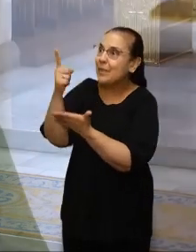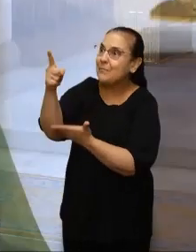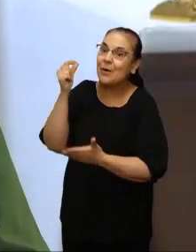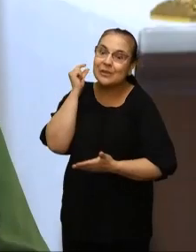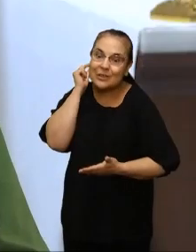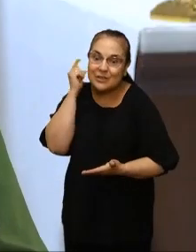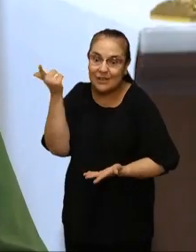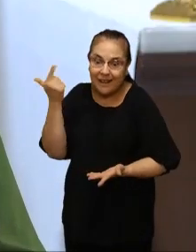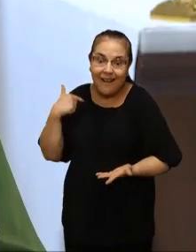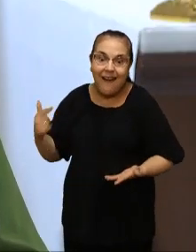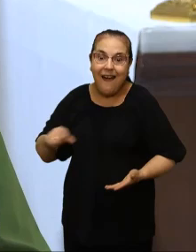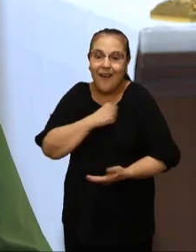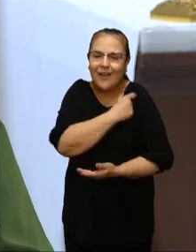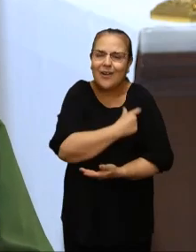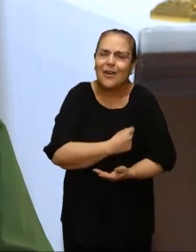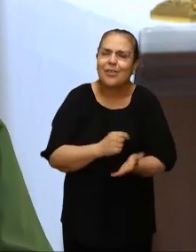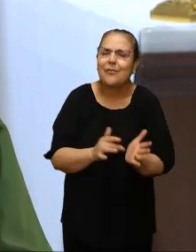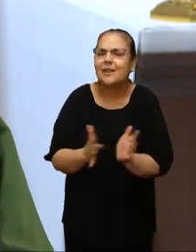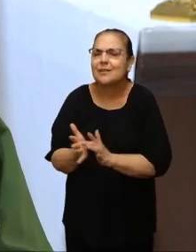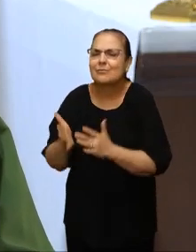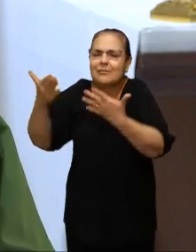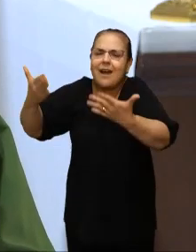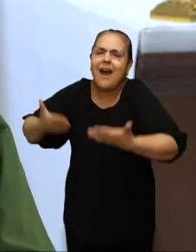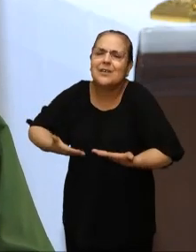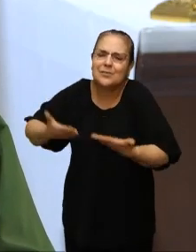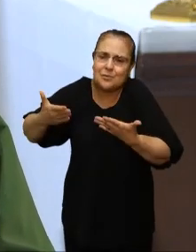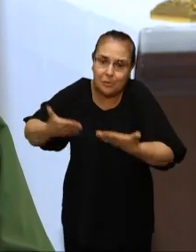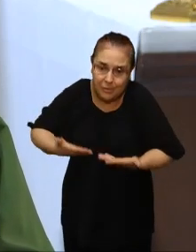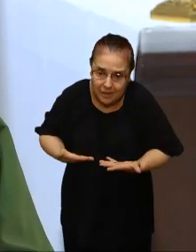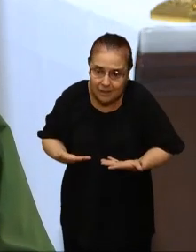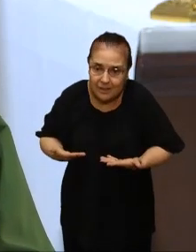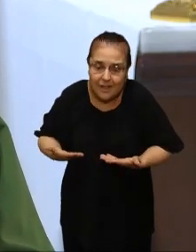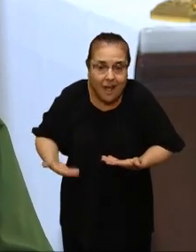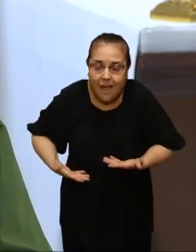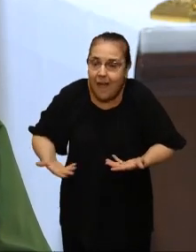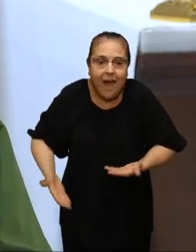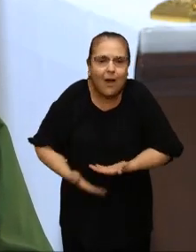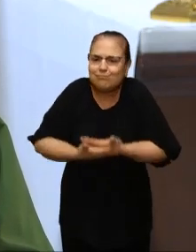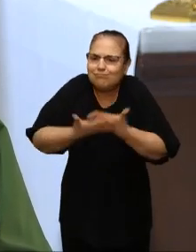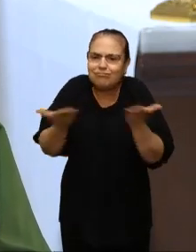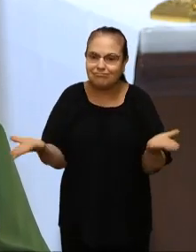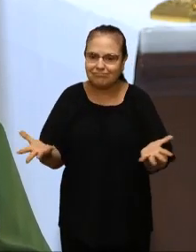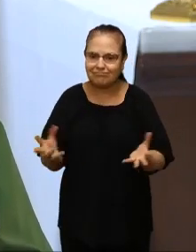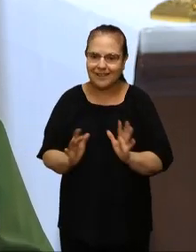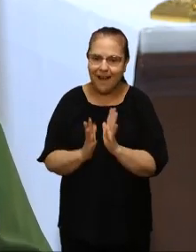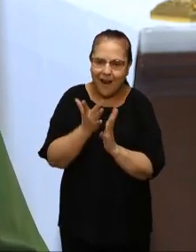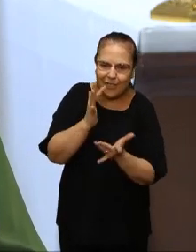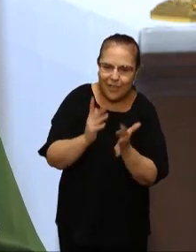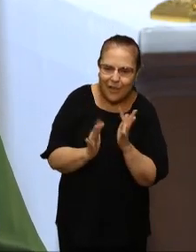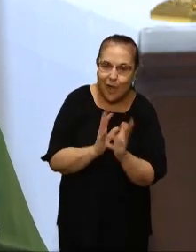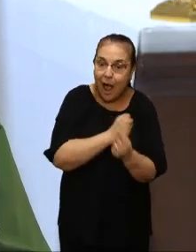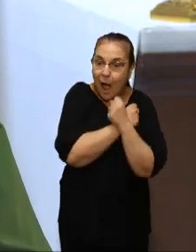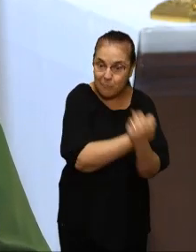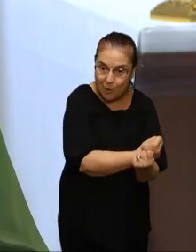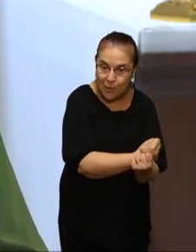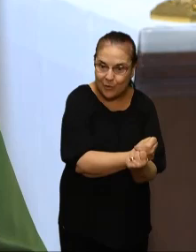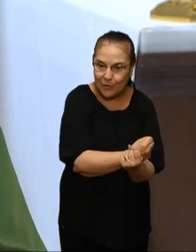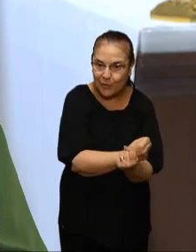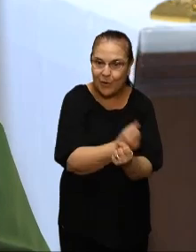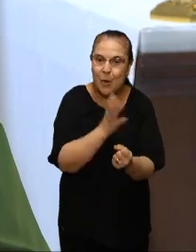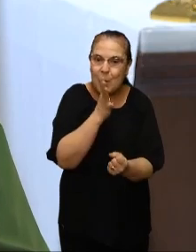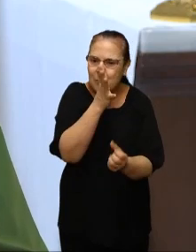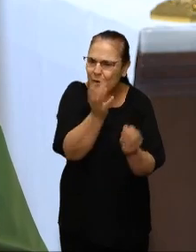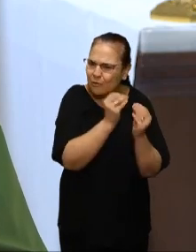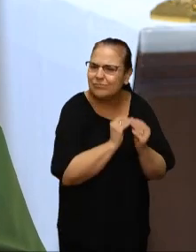Jesús nos ayude a todos nosotros a crecer en amor, en deseos, en arder en amor por llevar a Cristo,